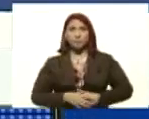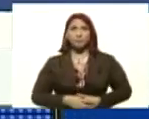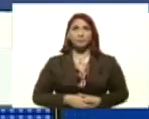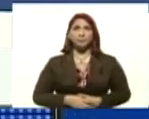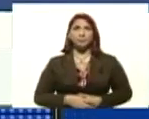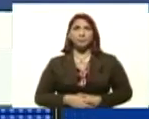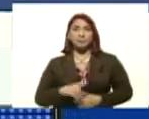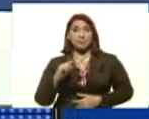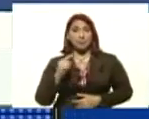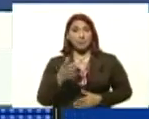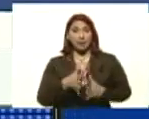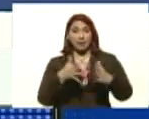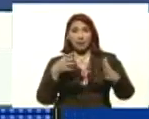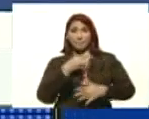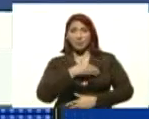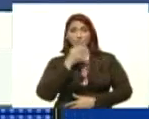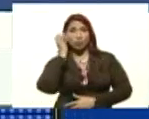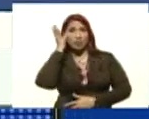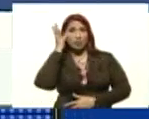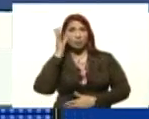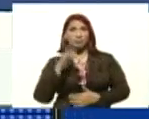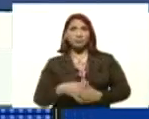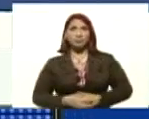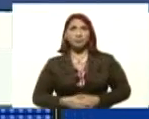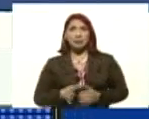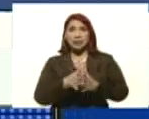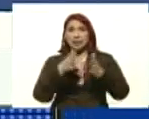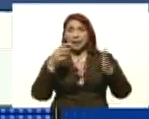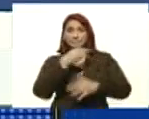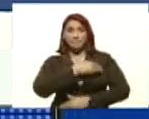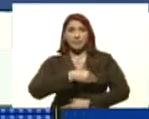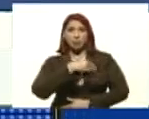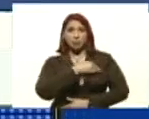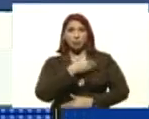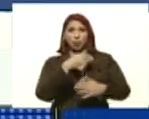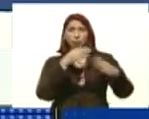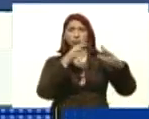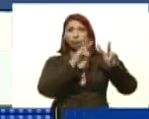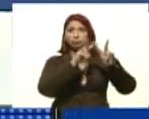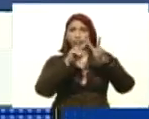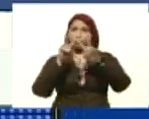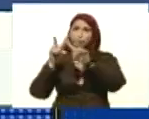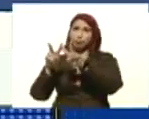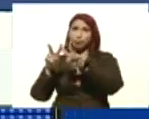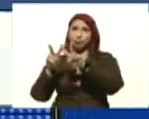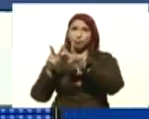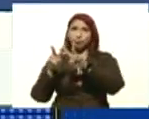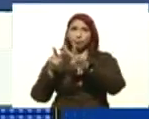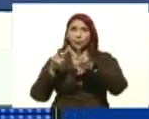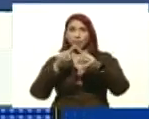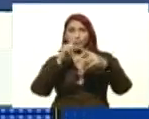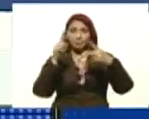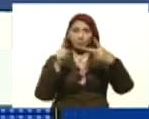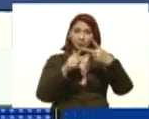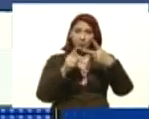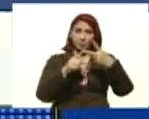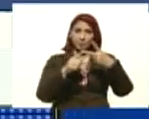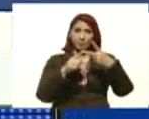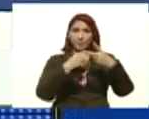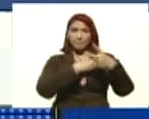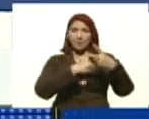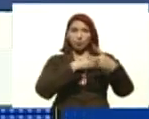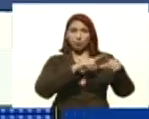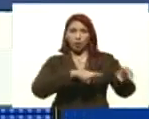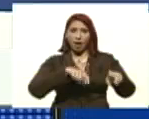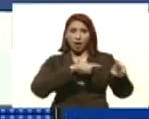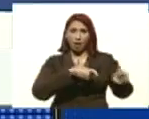2011-2012. La primera gran misión que creó fue la gran misión Vivienda Venezuela. Luego vino la gran misión Agrovenezuela,